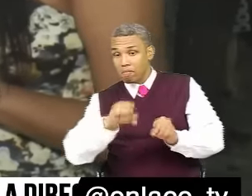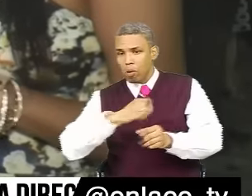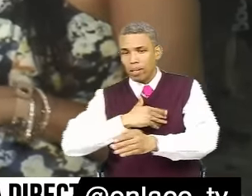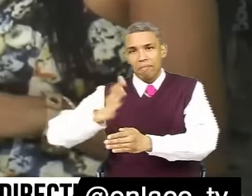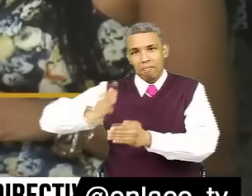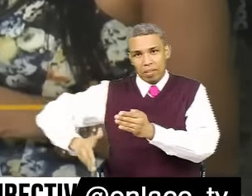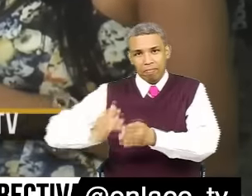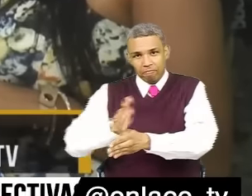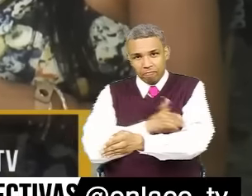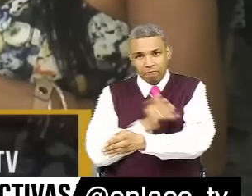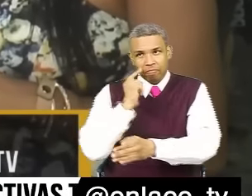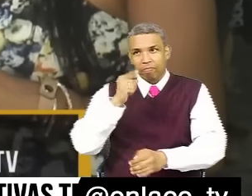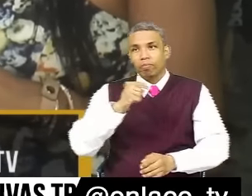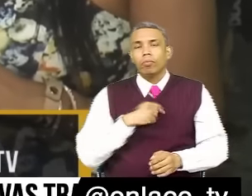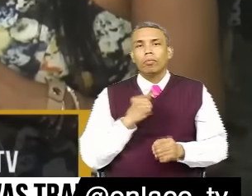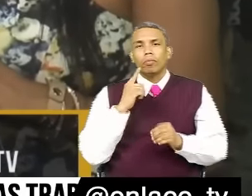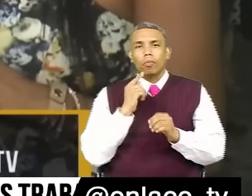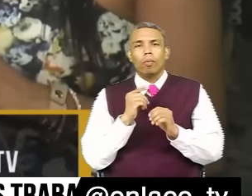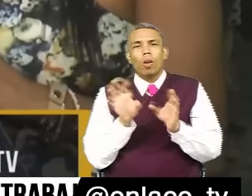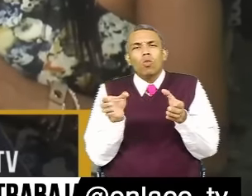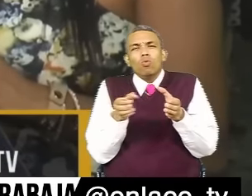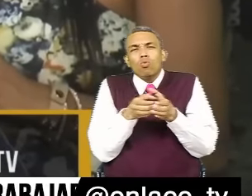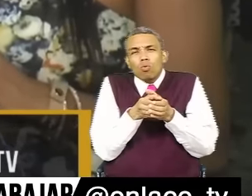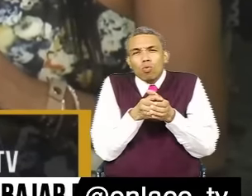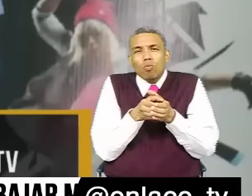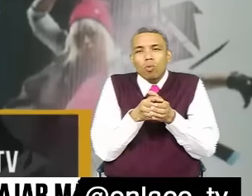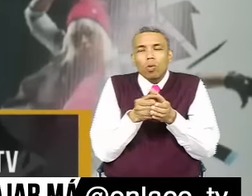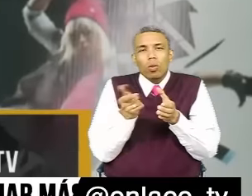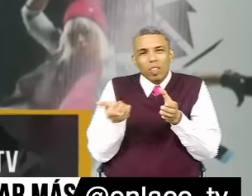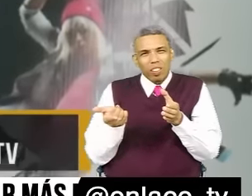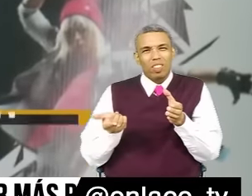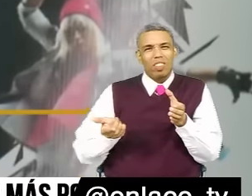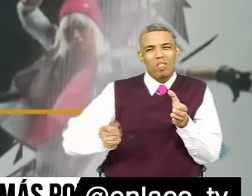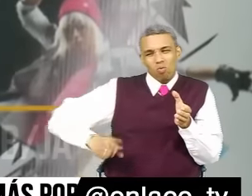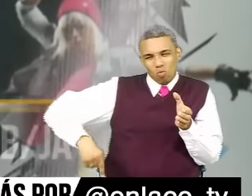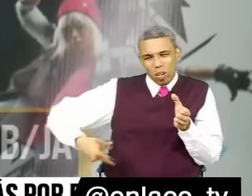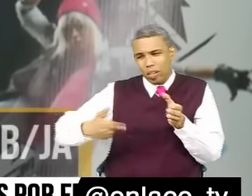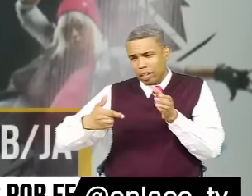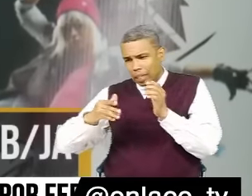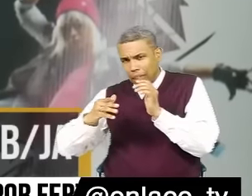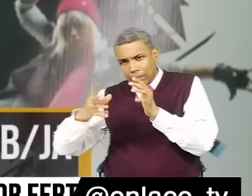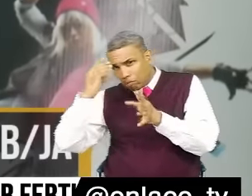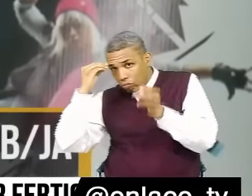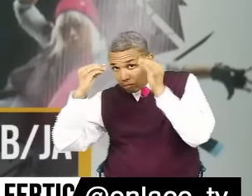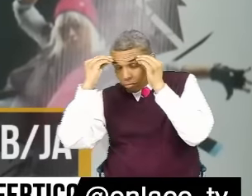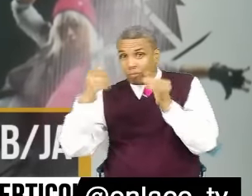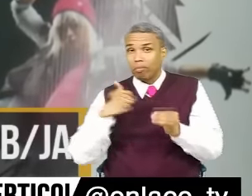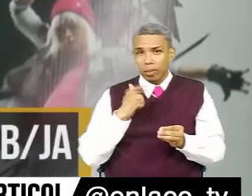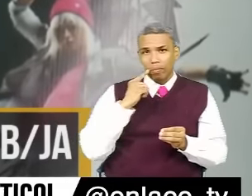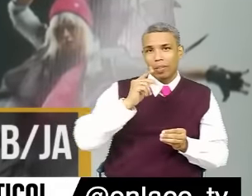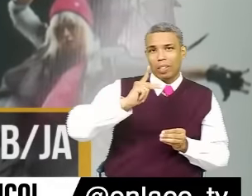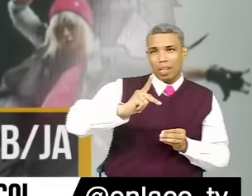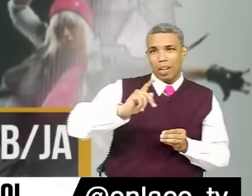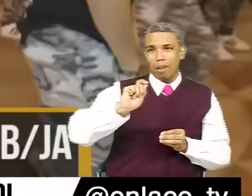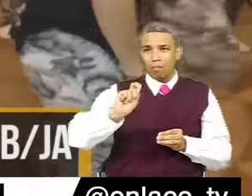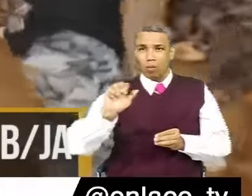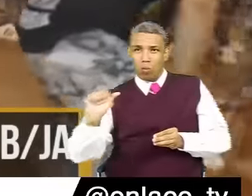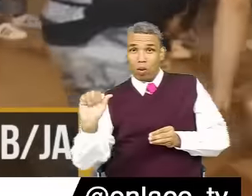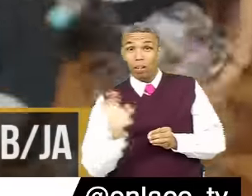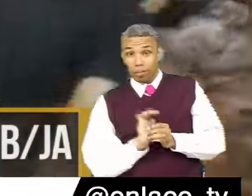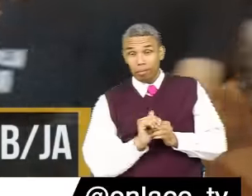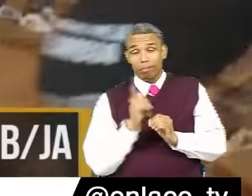La Academia K.app es quien lidera esta iniciativa cultural y confirmó que jurados internacionales de Estados Unidos, México y